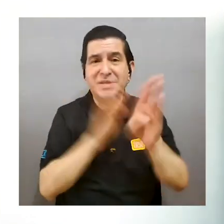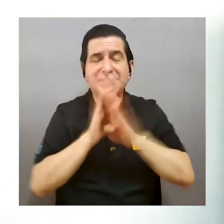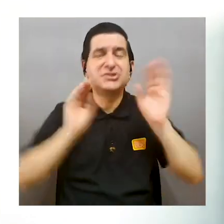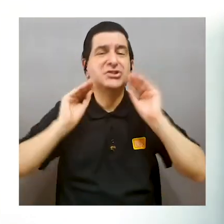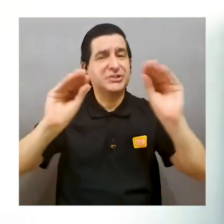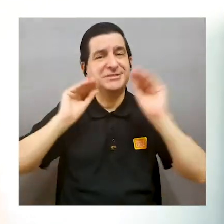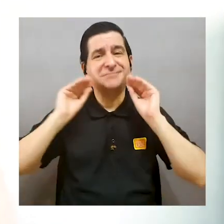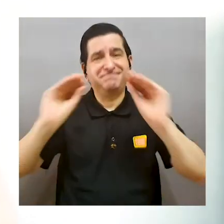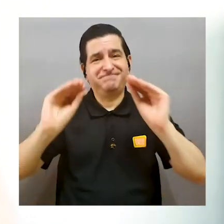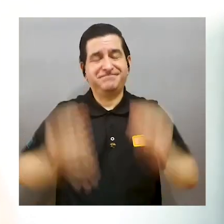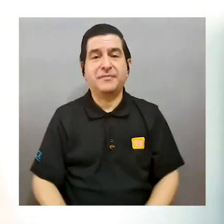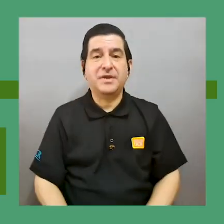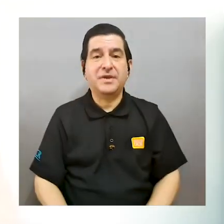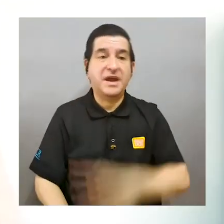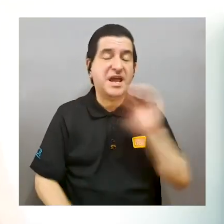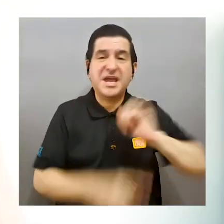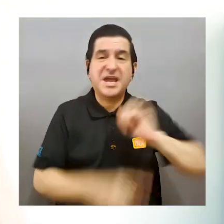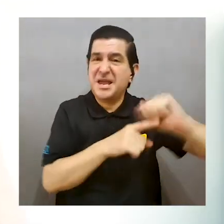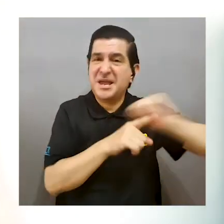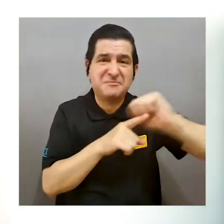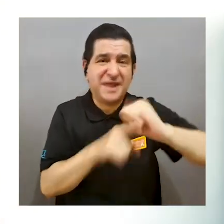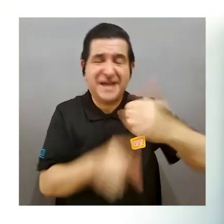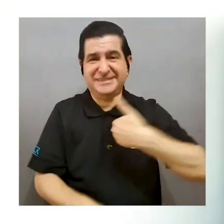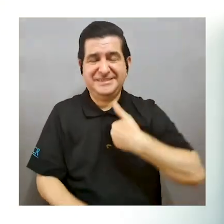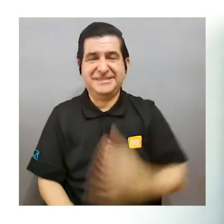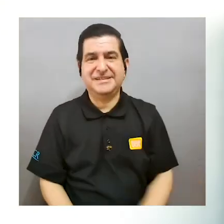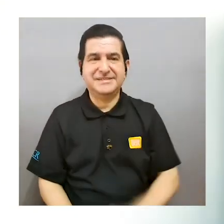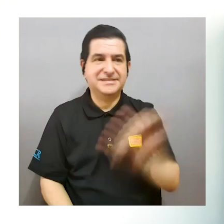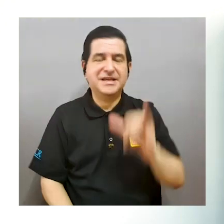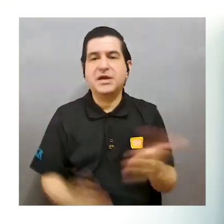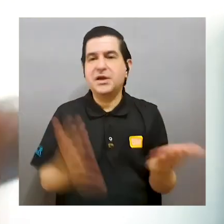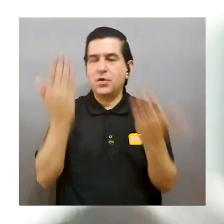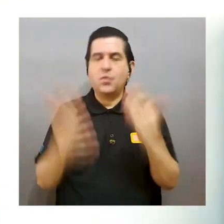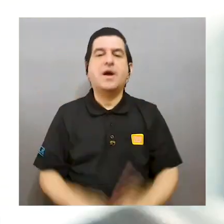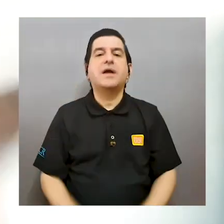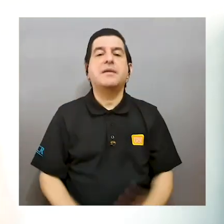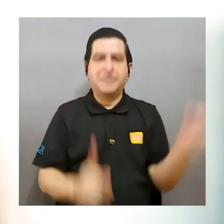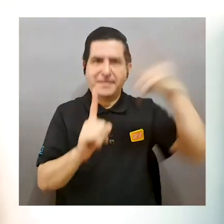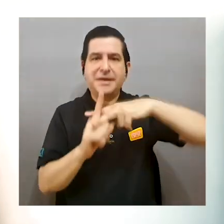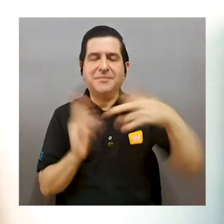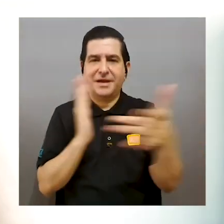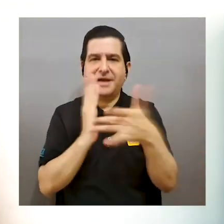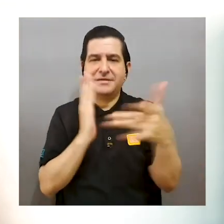está desarrollando la enseñanza, por el tema de las prácticas. Entonces es como la misma analogía llevada a las